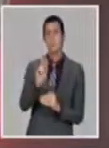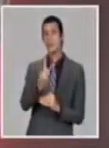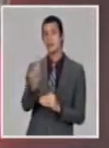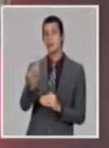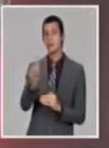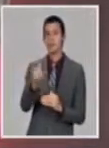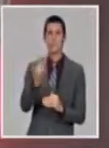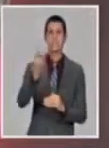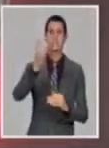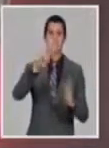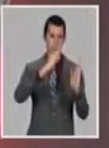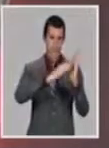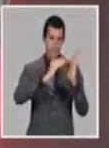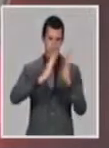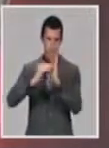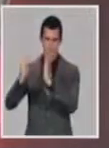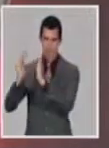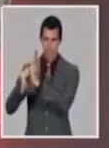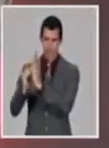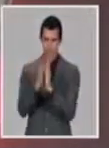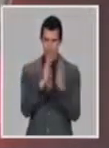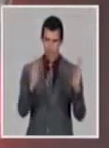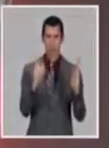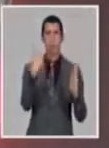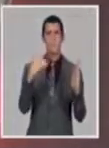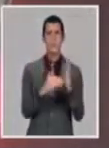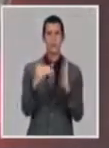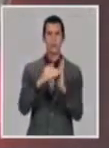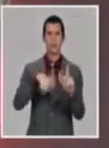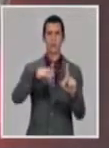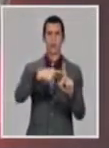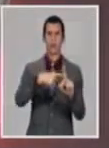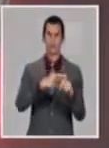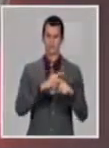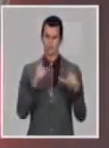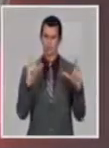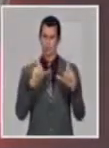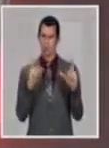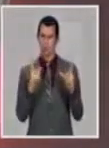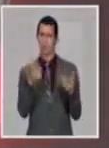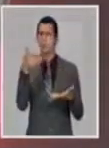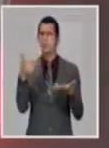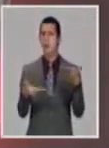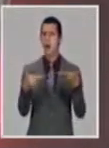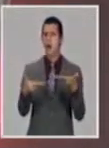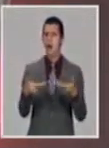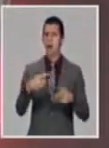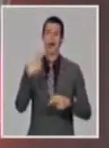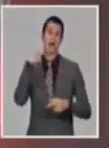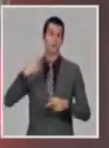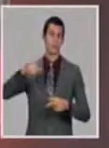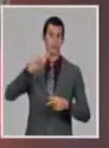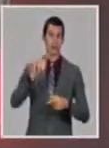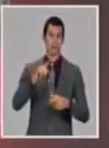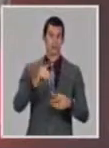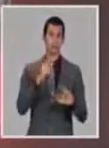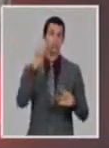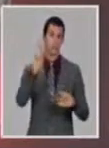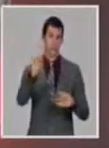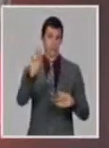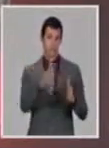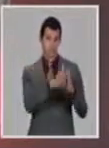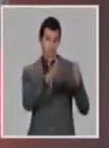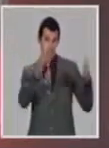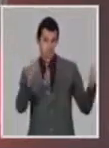Por lo tanto, se habla de cómo ha venido comportándose esta enfermedad, lo que evidencia la seriedad y el peligro de esa situación. Por eso hablamos de